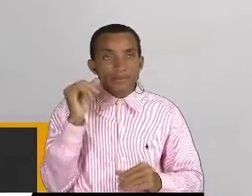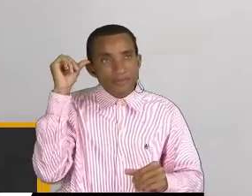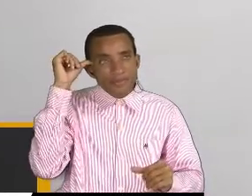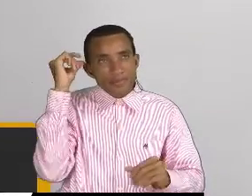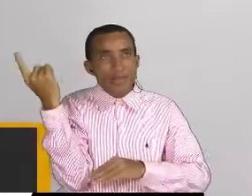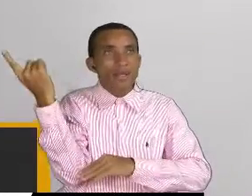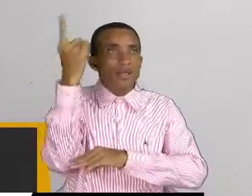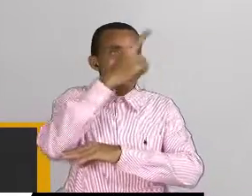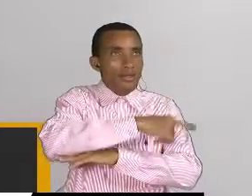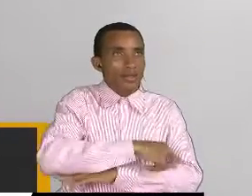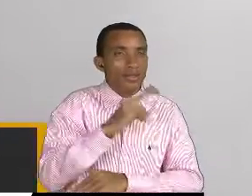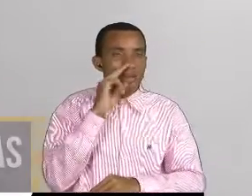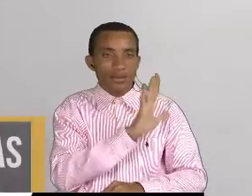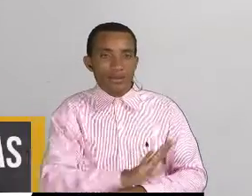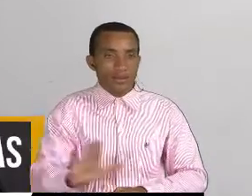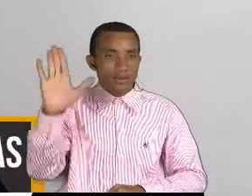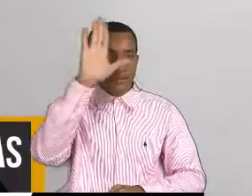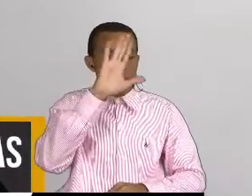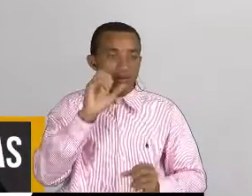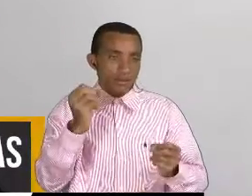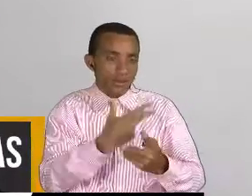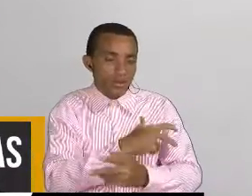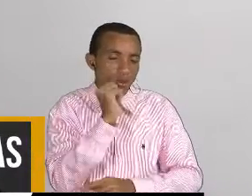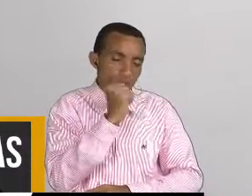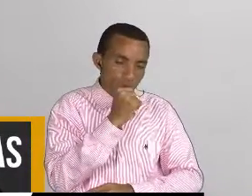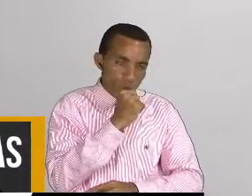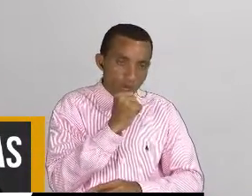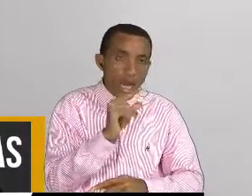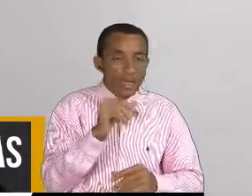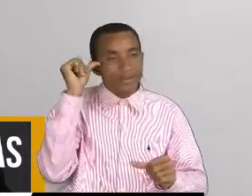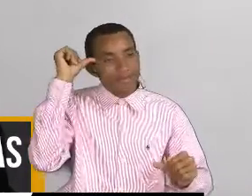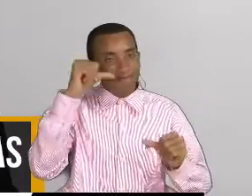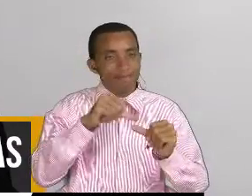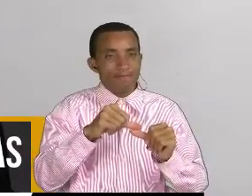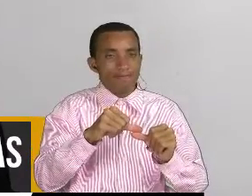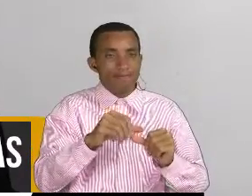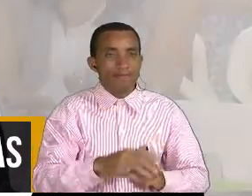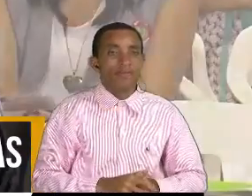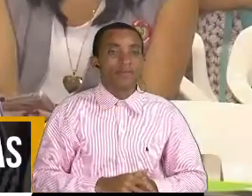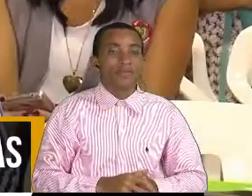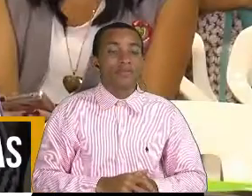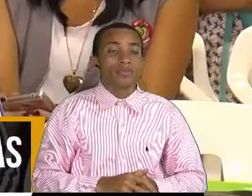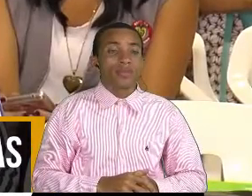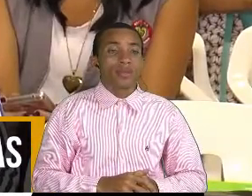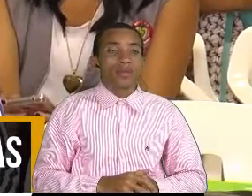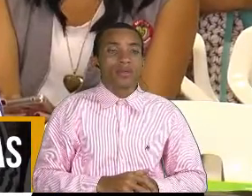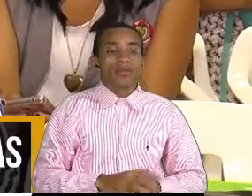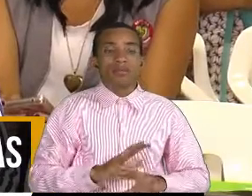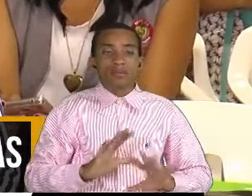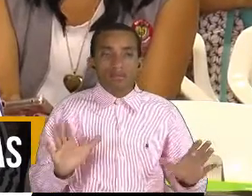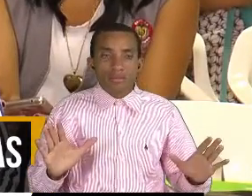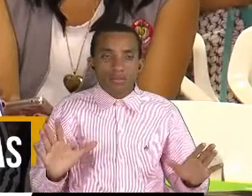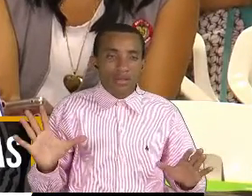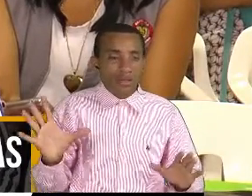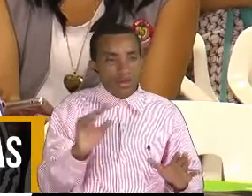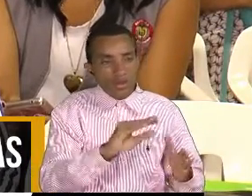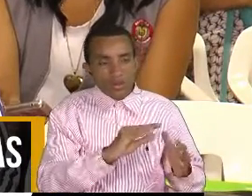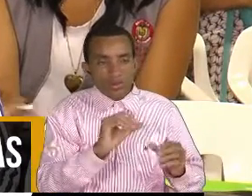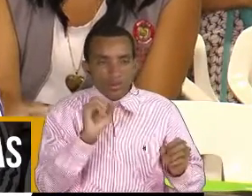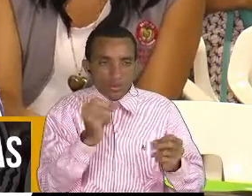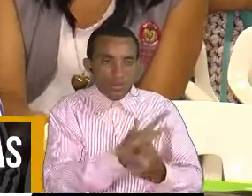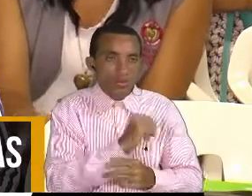tal. Entonces, desde la Oficina de Paz y Convivencia, en articulación con la Unidad de Víctimas y la Mesa Municipal de Víctimas,